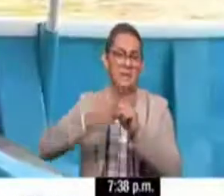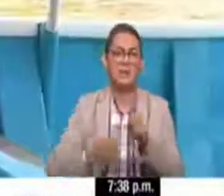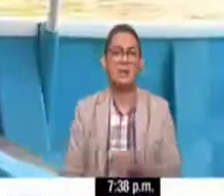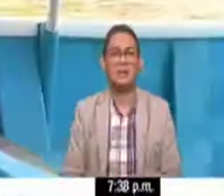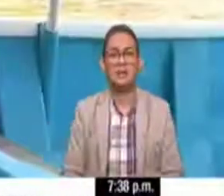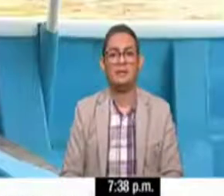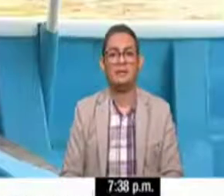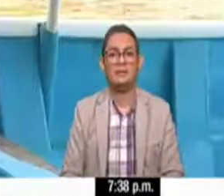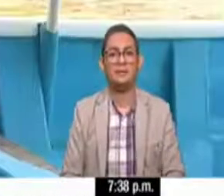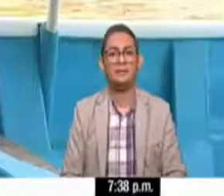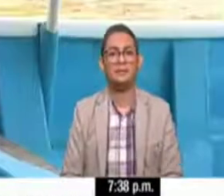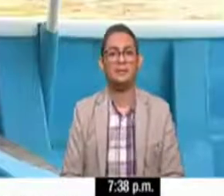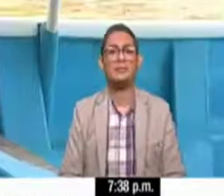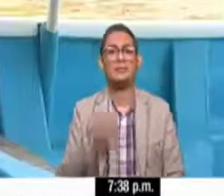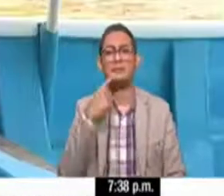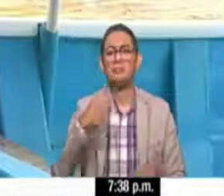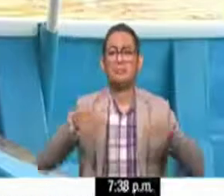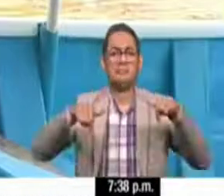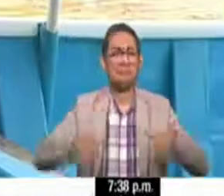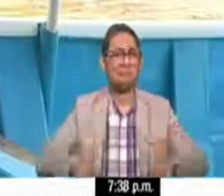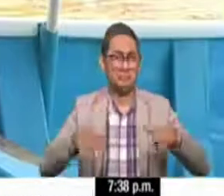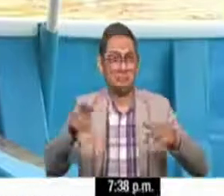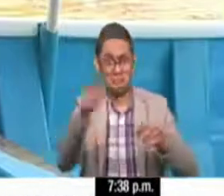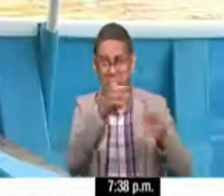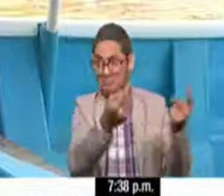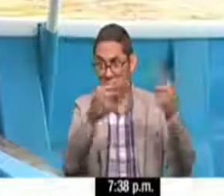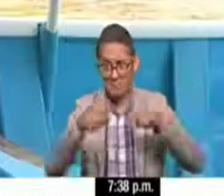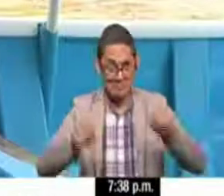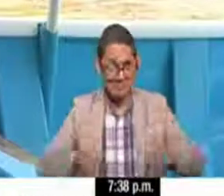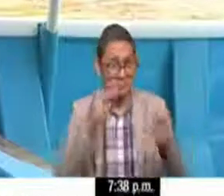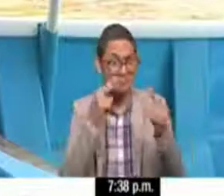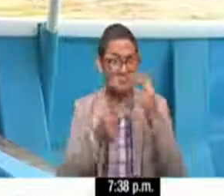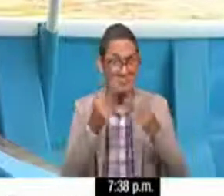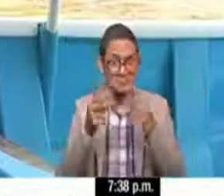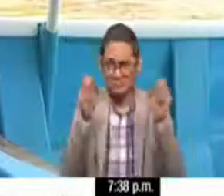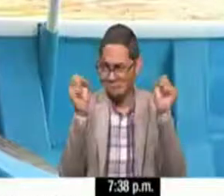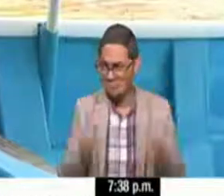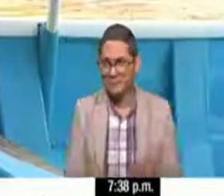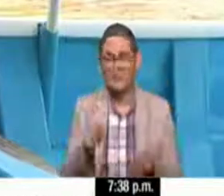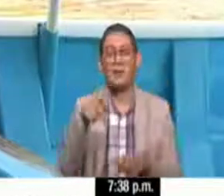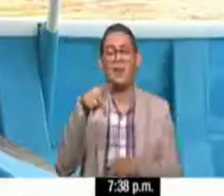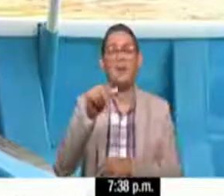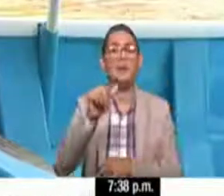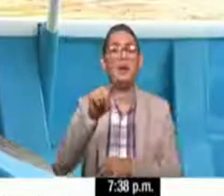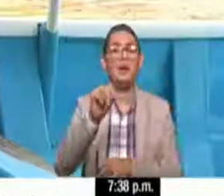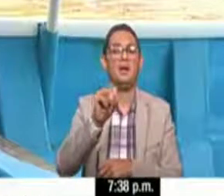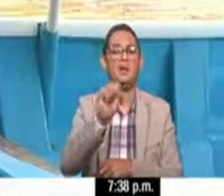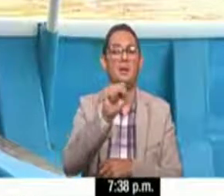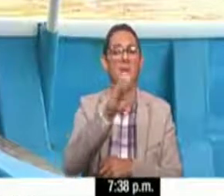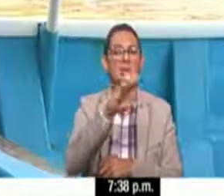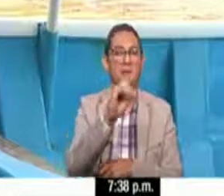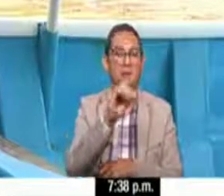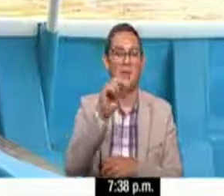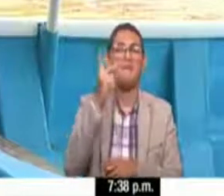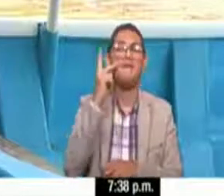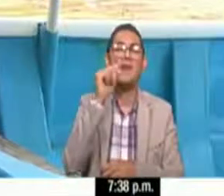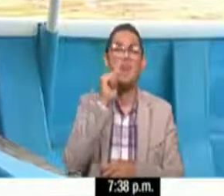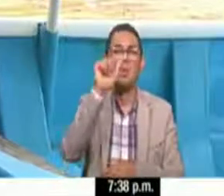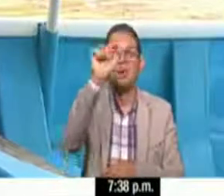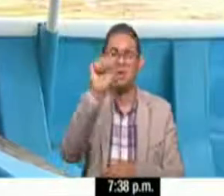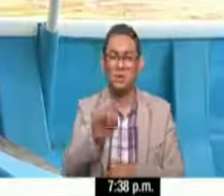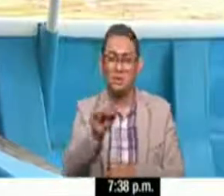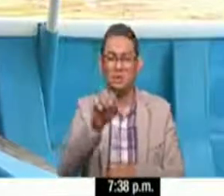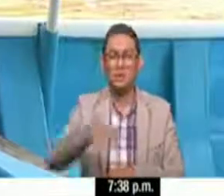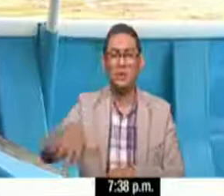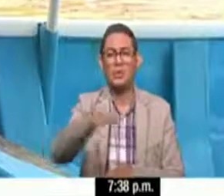la invitación a todo aquel que quiera venir a visitar a Palo Seco, queda situada en al sur de Veragua, en el distrito